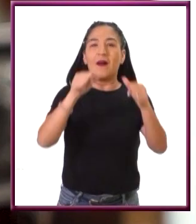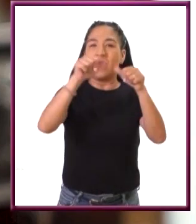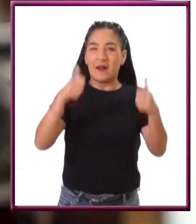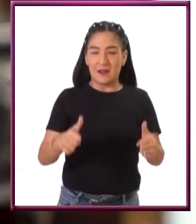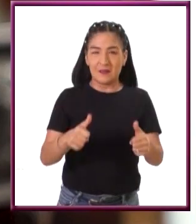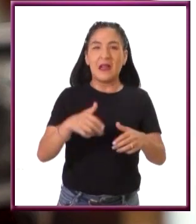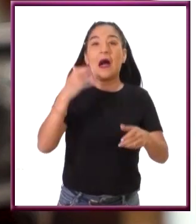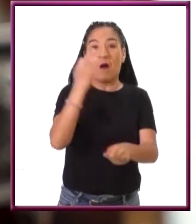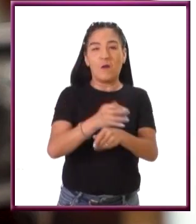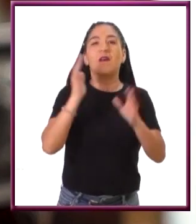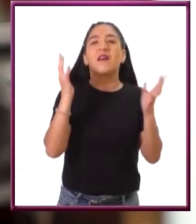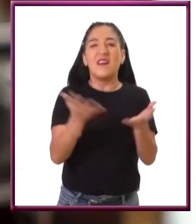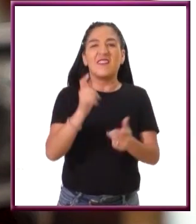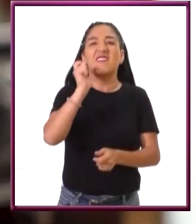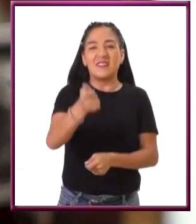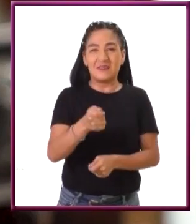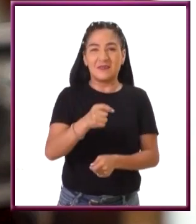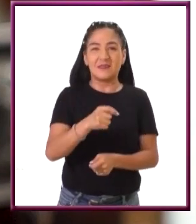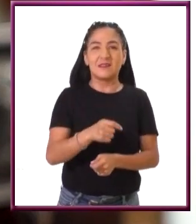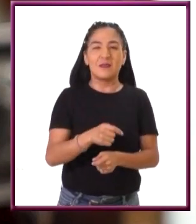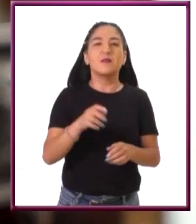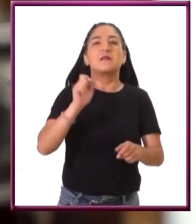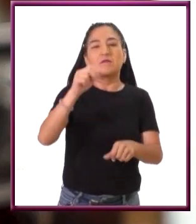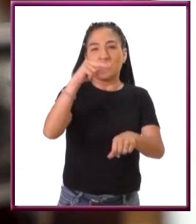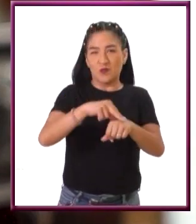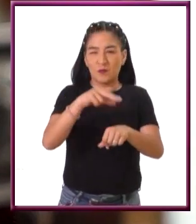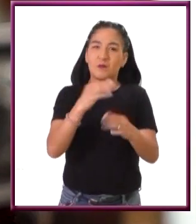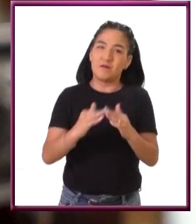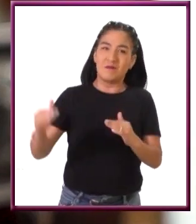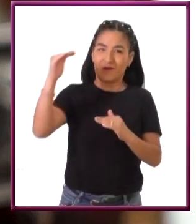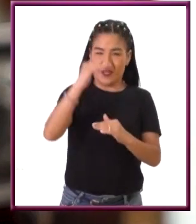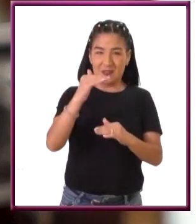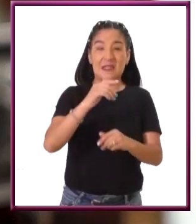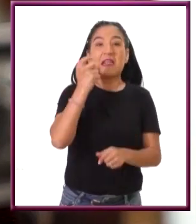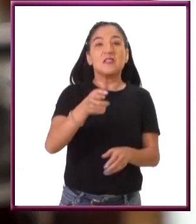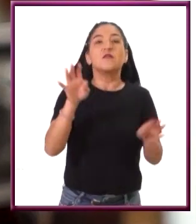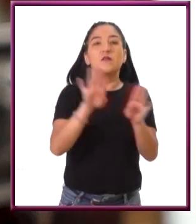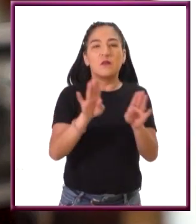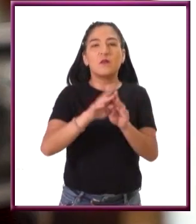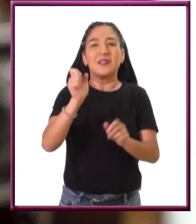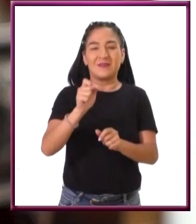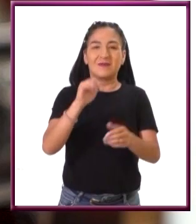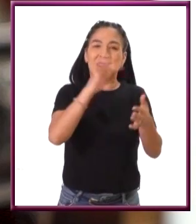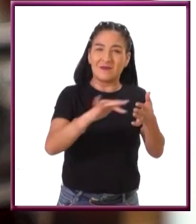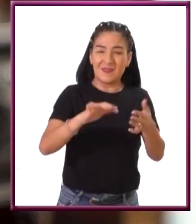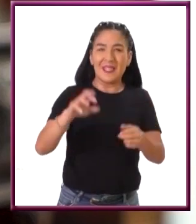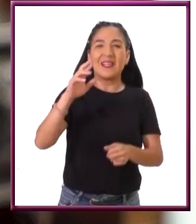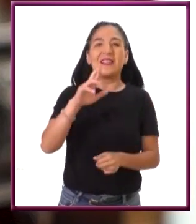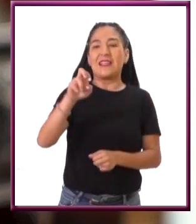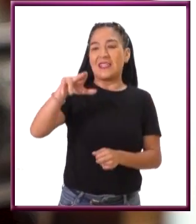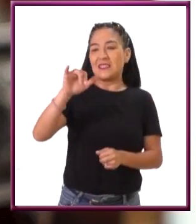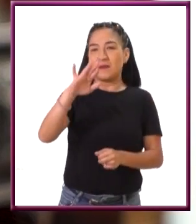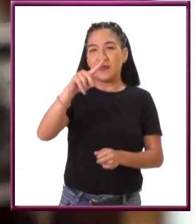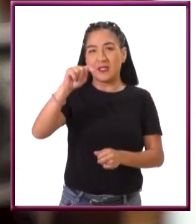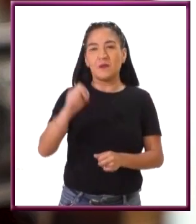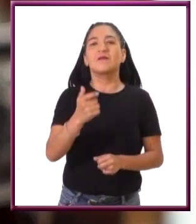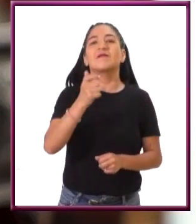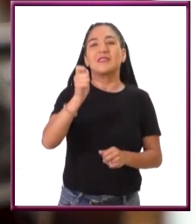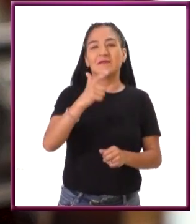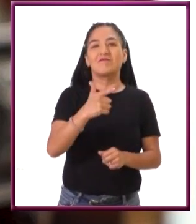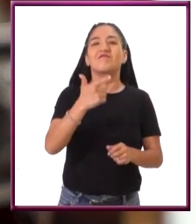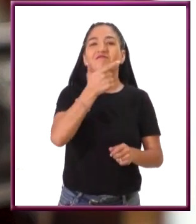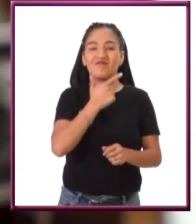historia del arte y realiza actualmente su estancia postdoctoral. La tradición clásica y el renacimiento italiano son su